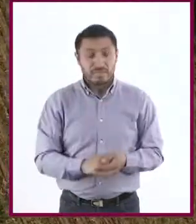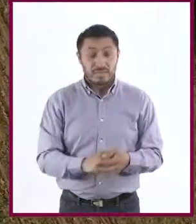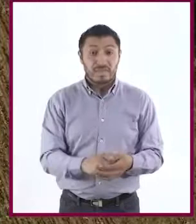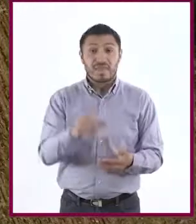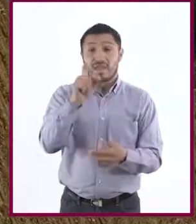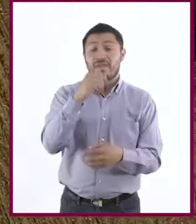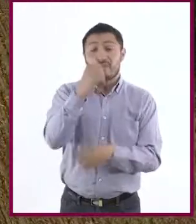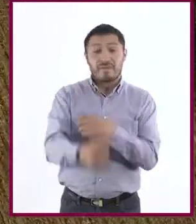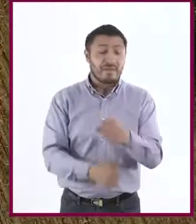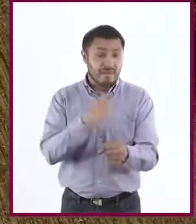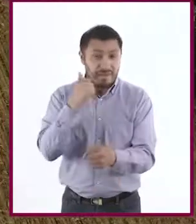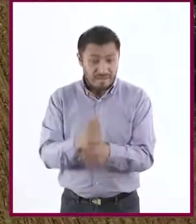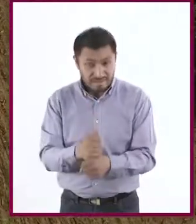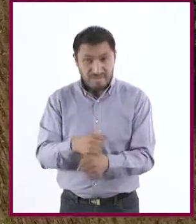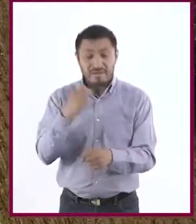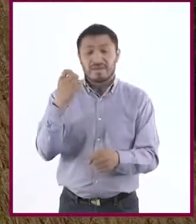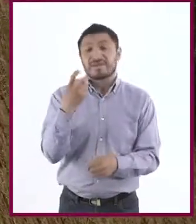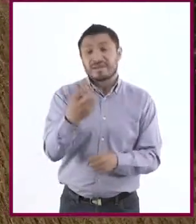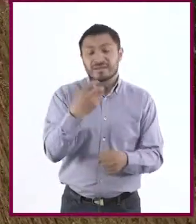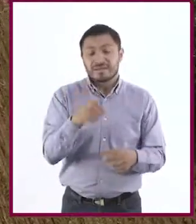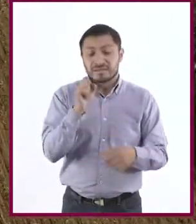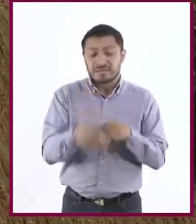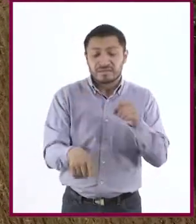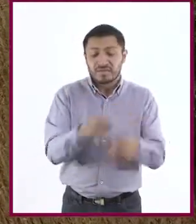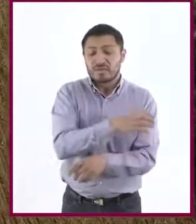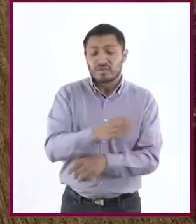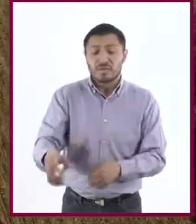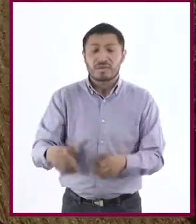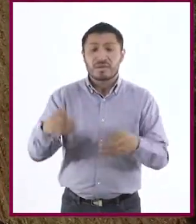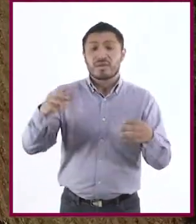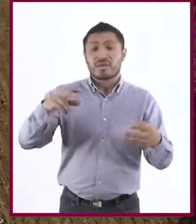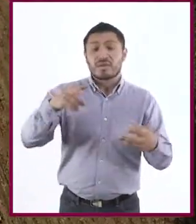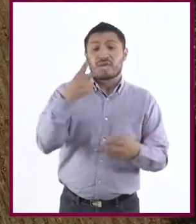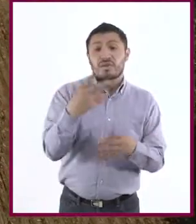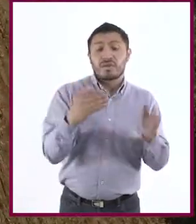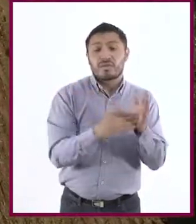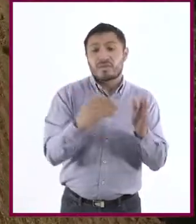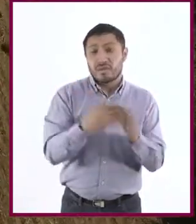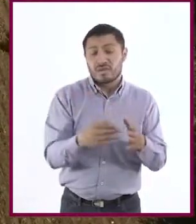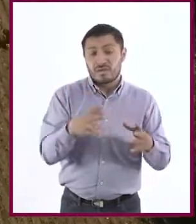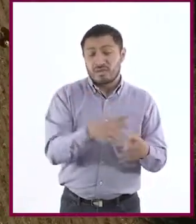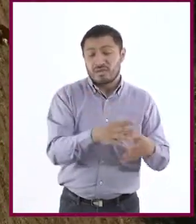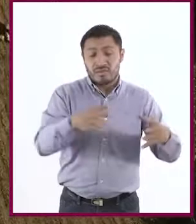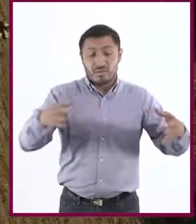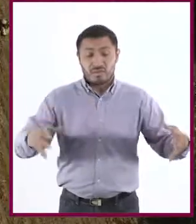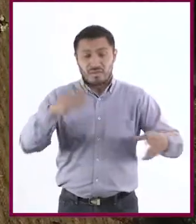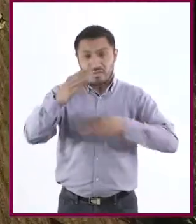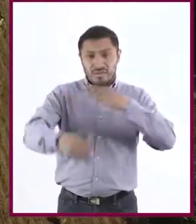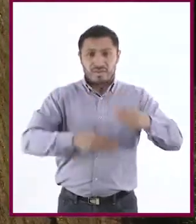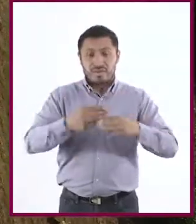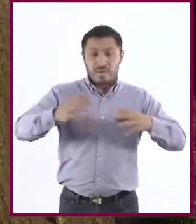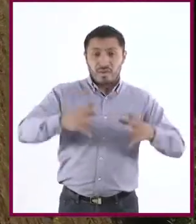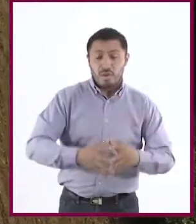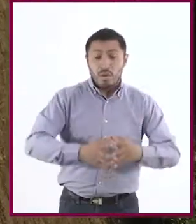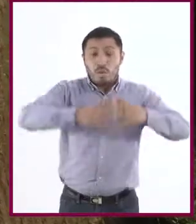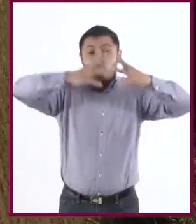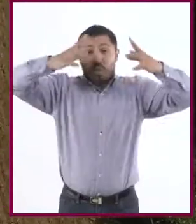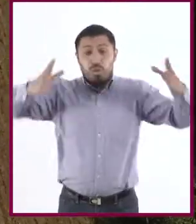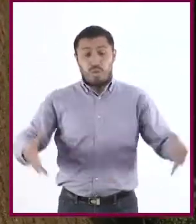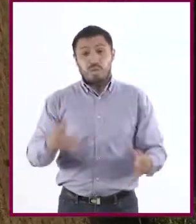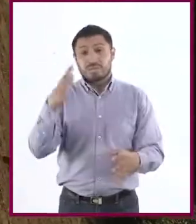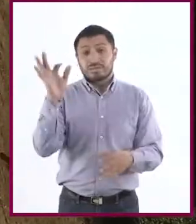solo 20 años, la práctica del cultivo transgénico pasó de 2 millones de hectáreas en el mundo a casi